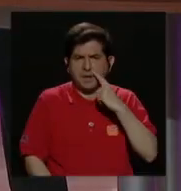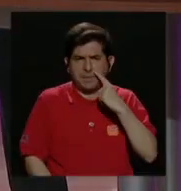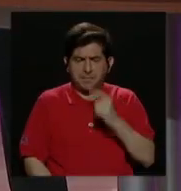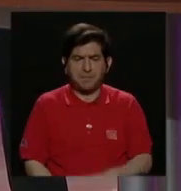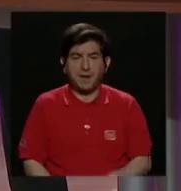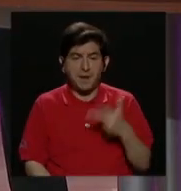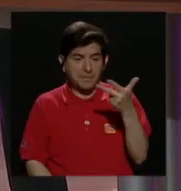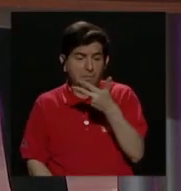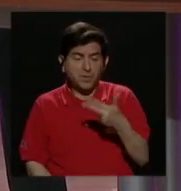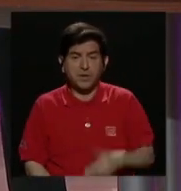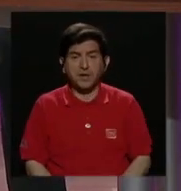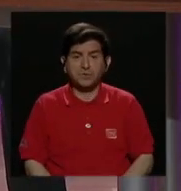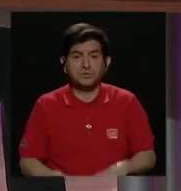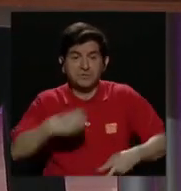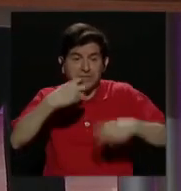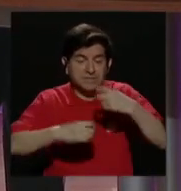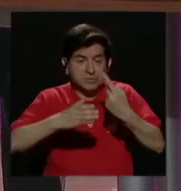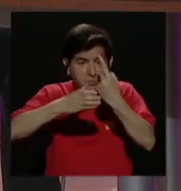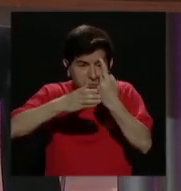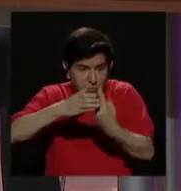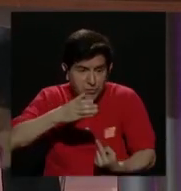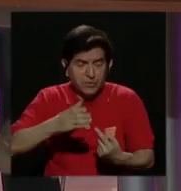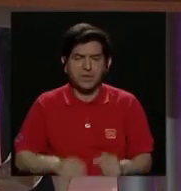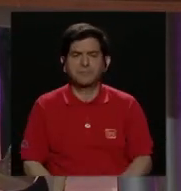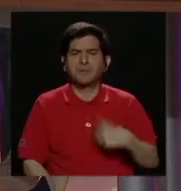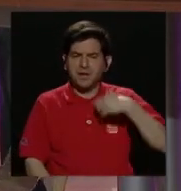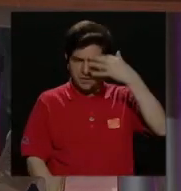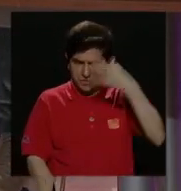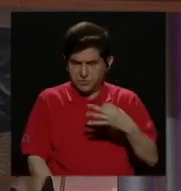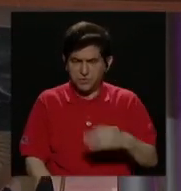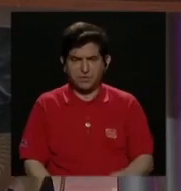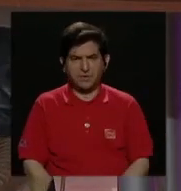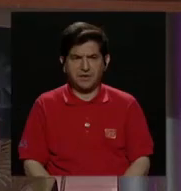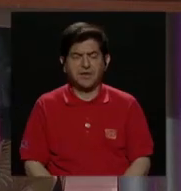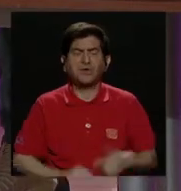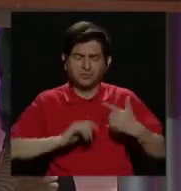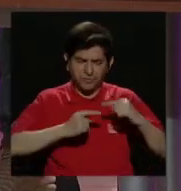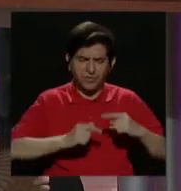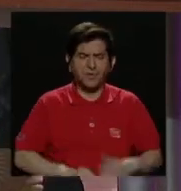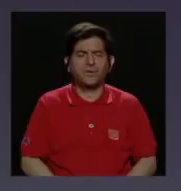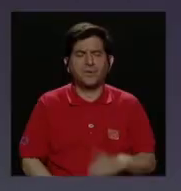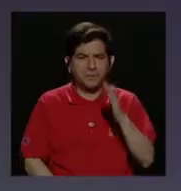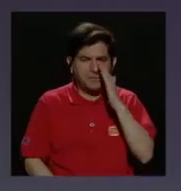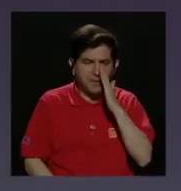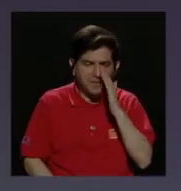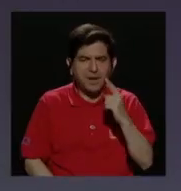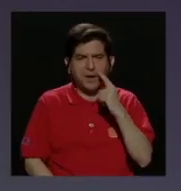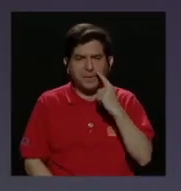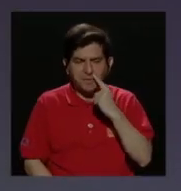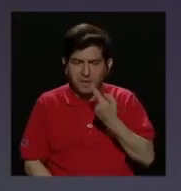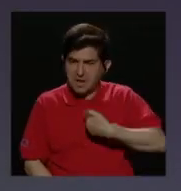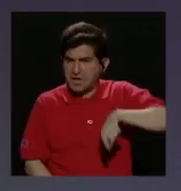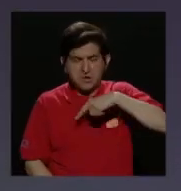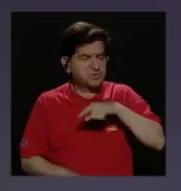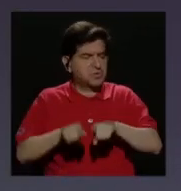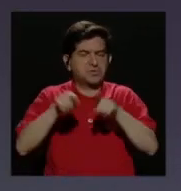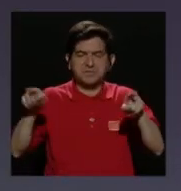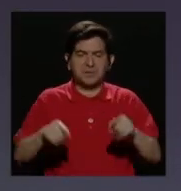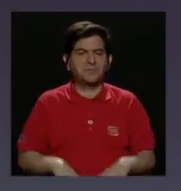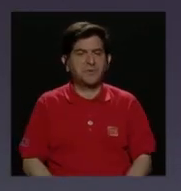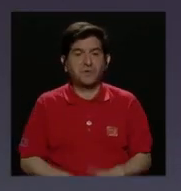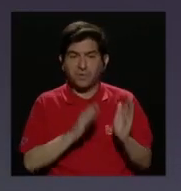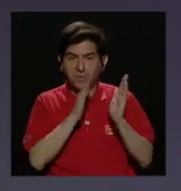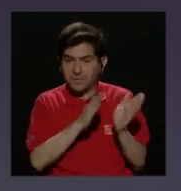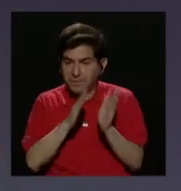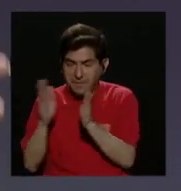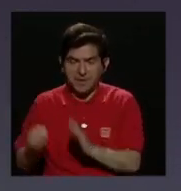tres nos vamos a hundir. Entonces, aunque duele, porque creo que ni mamá y papá ni nosotros estamos preparados para, o sea, ¿cómo le decimos a mamá y